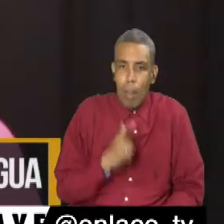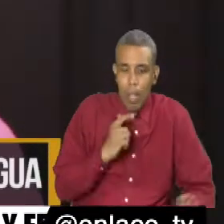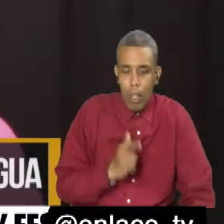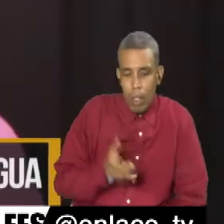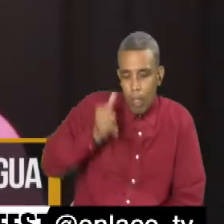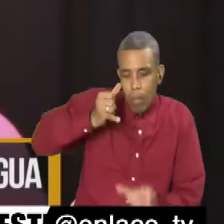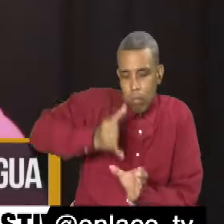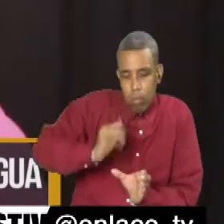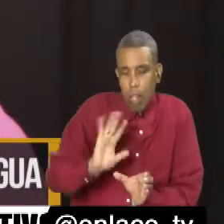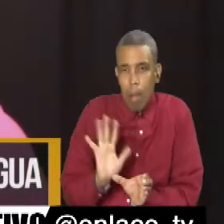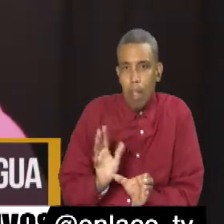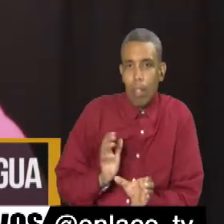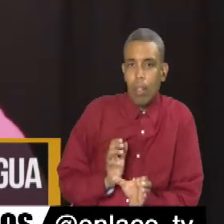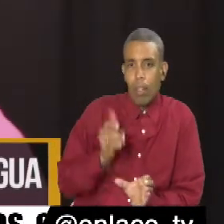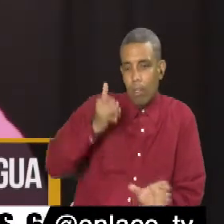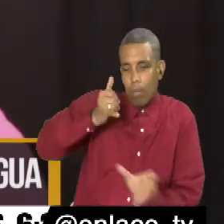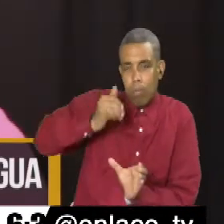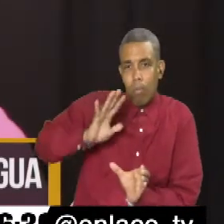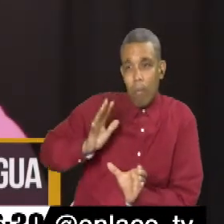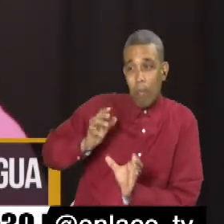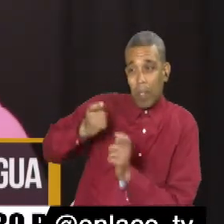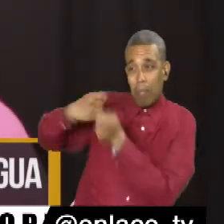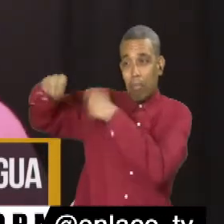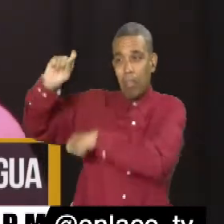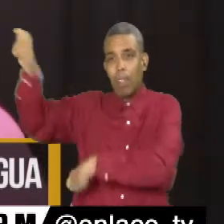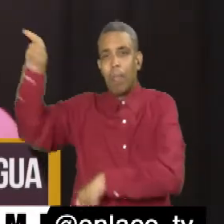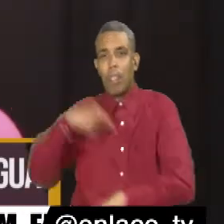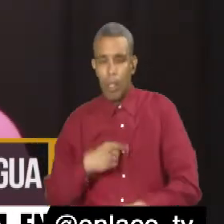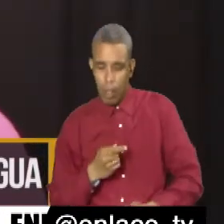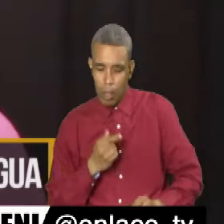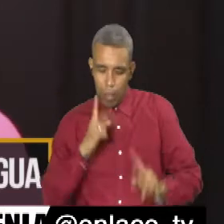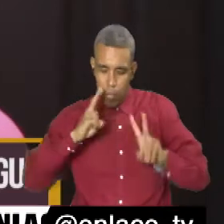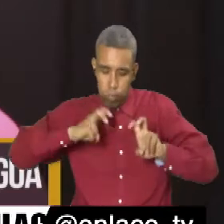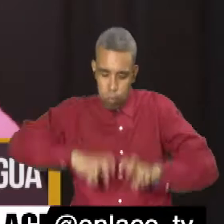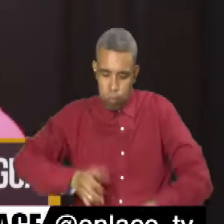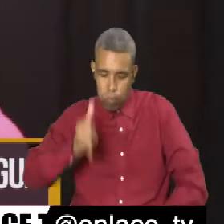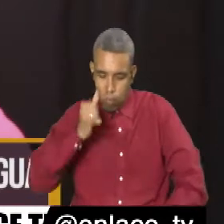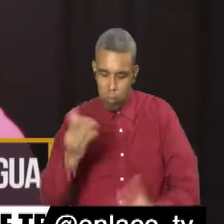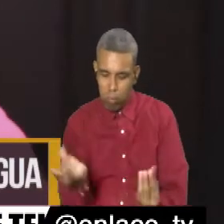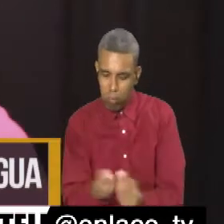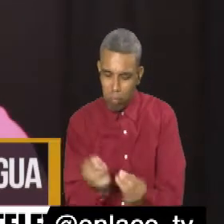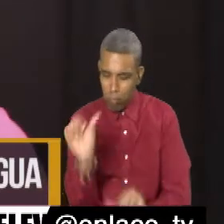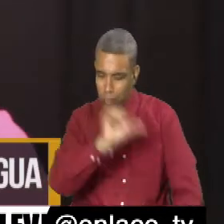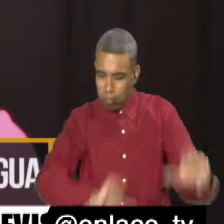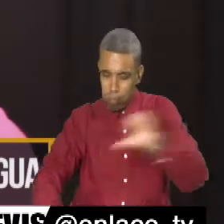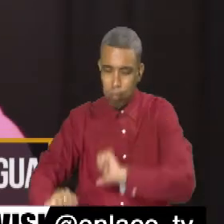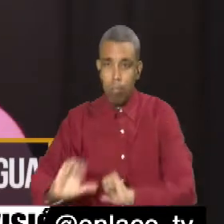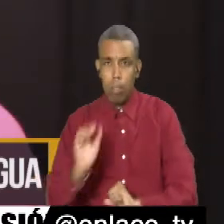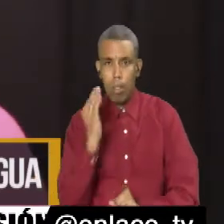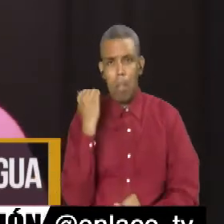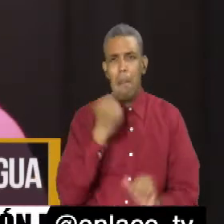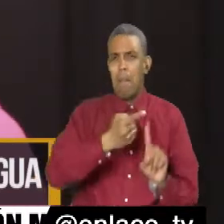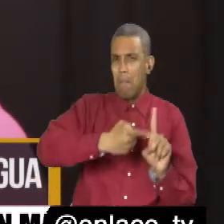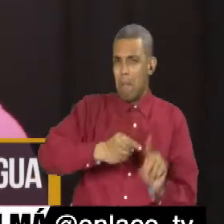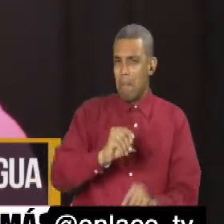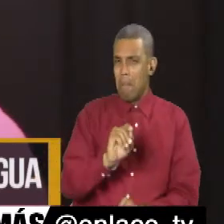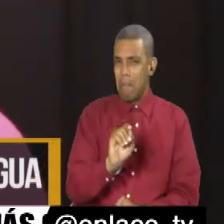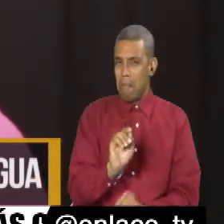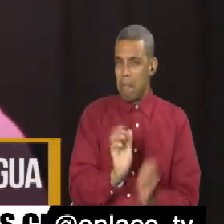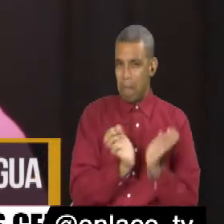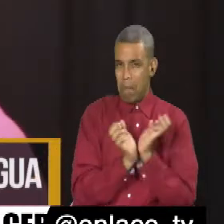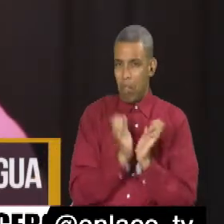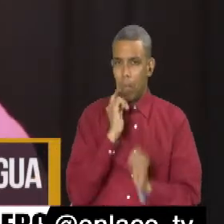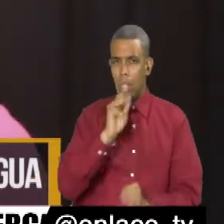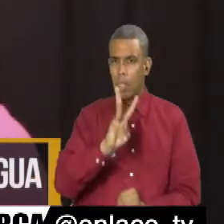en un IRCA de 0.9 más o menos y para mayo está como en 3.5. El rango permisible